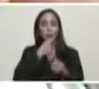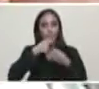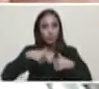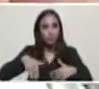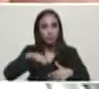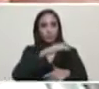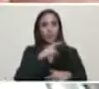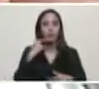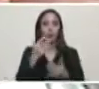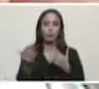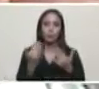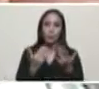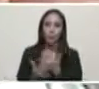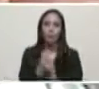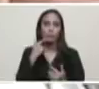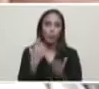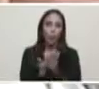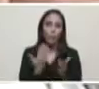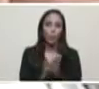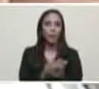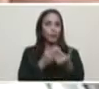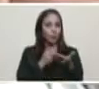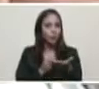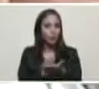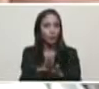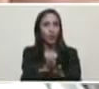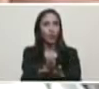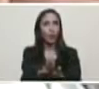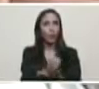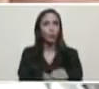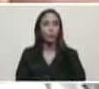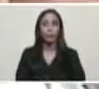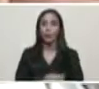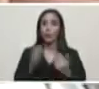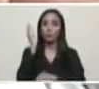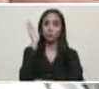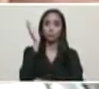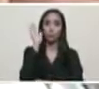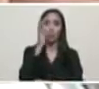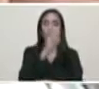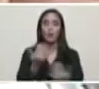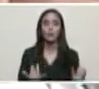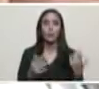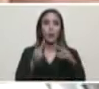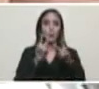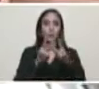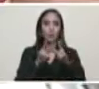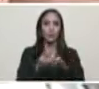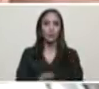verdad la solicitud de la continuidad del Congreso viviendo venezolano